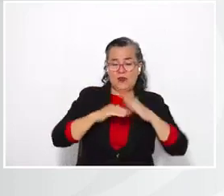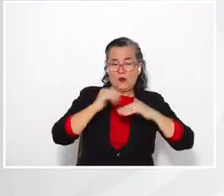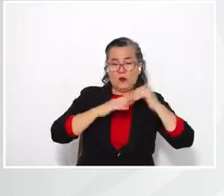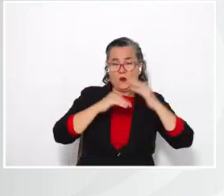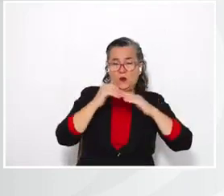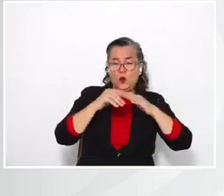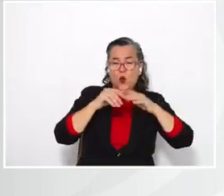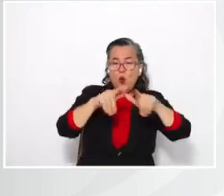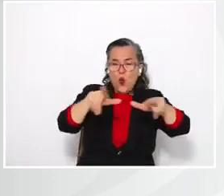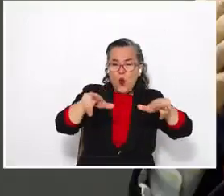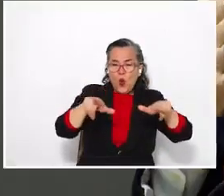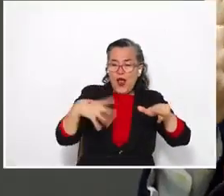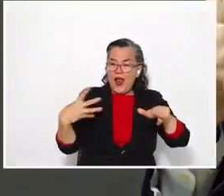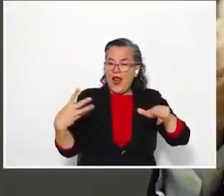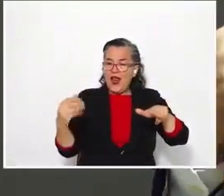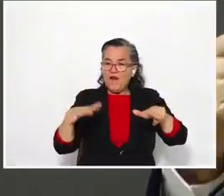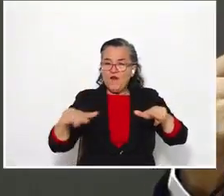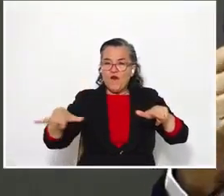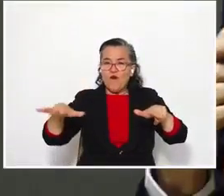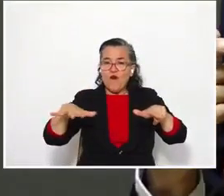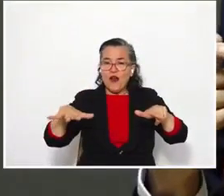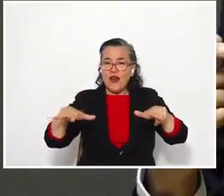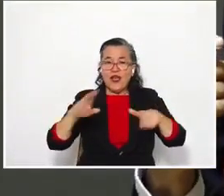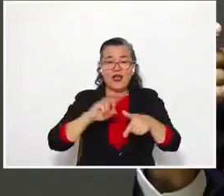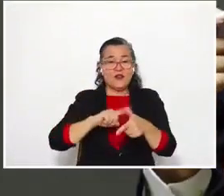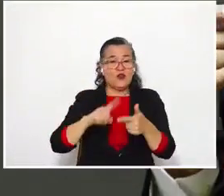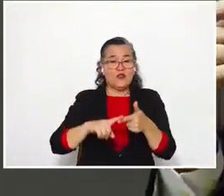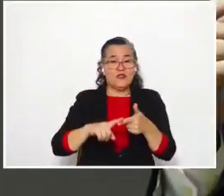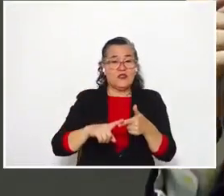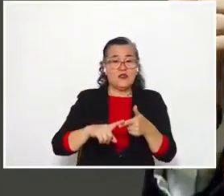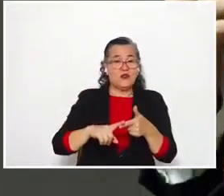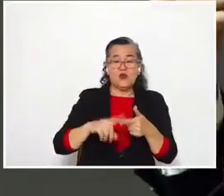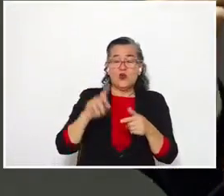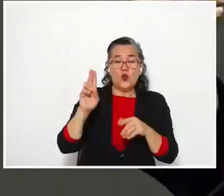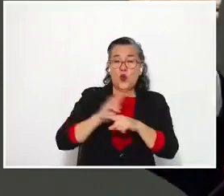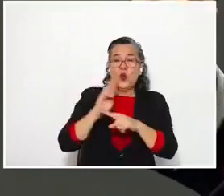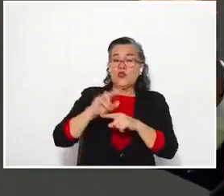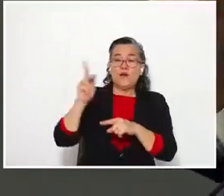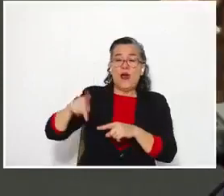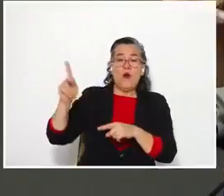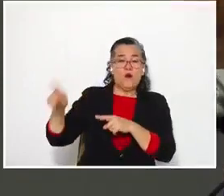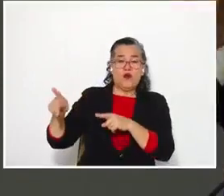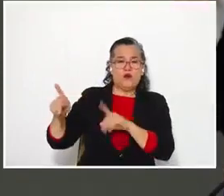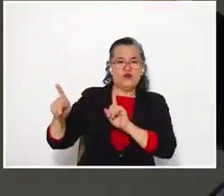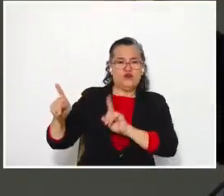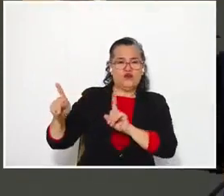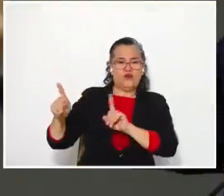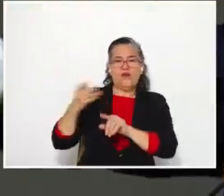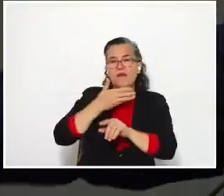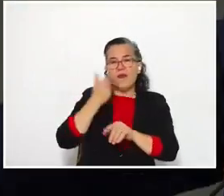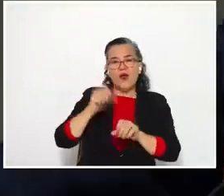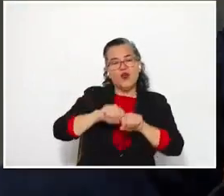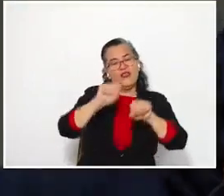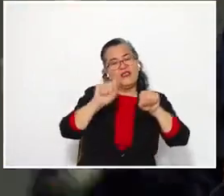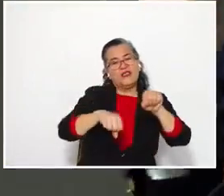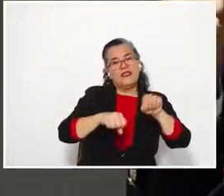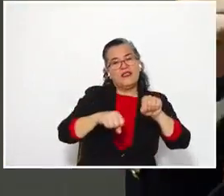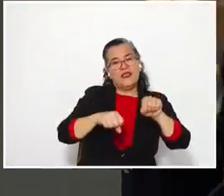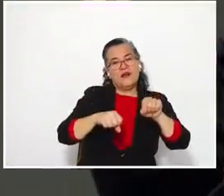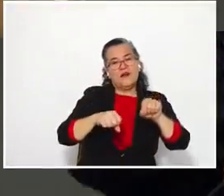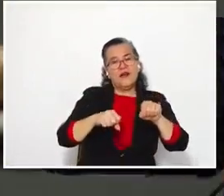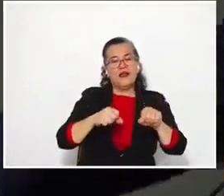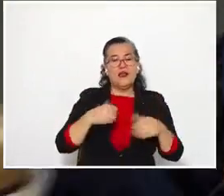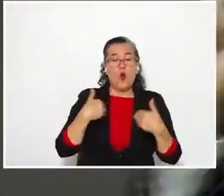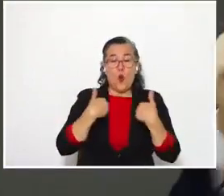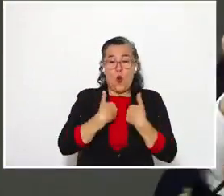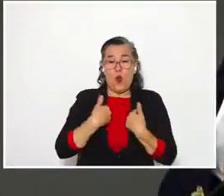un espacio afuera donde, en vez de usar el PowerPoint, pudiéramos traer, digamos, el sistema digestivo de un